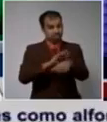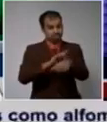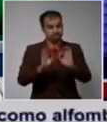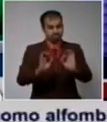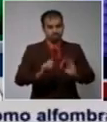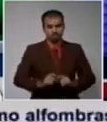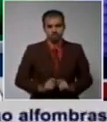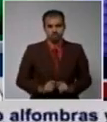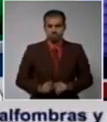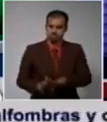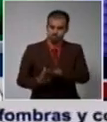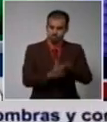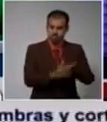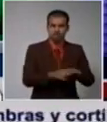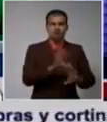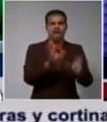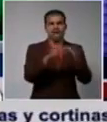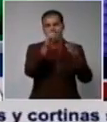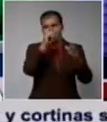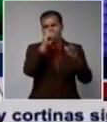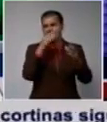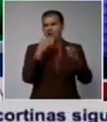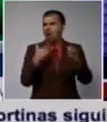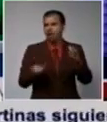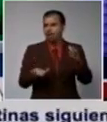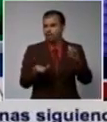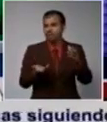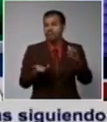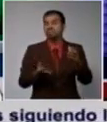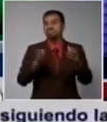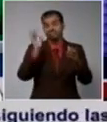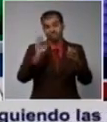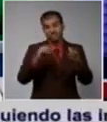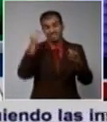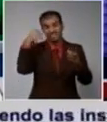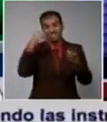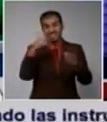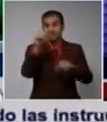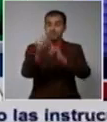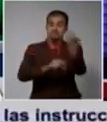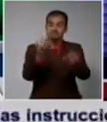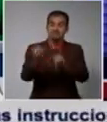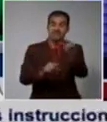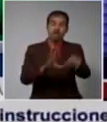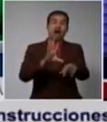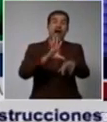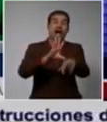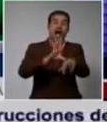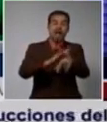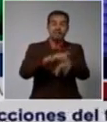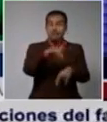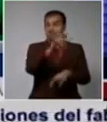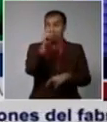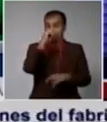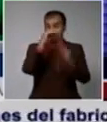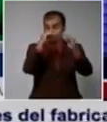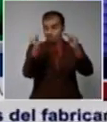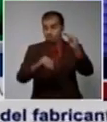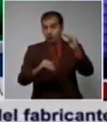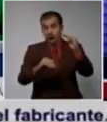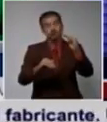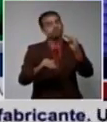sigue sin bajar el número de casos confirmados menores de 20 años en